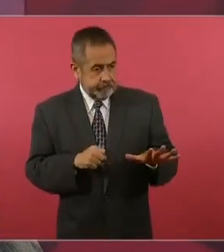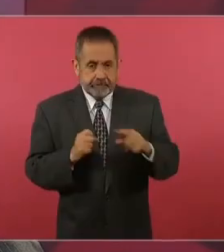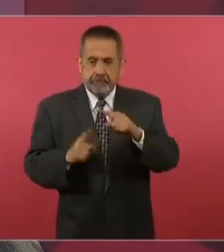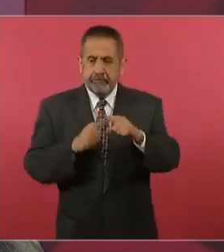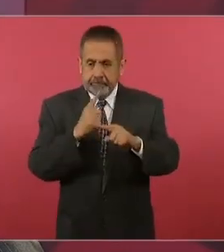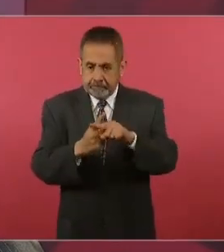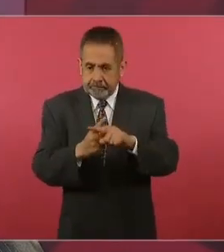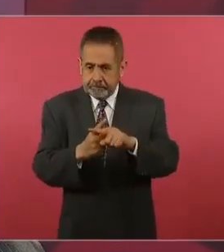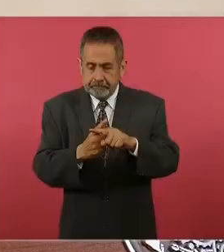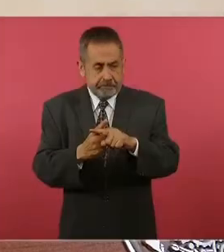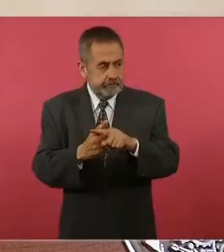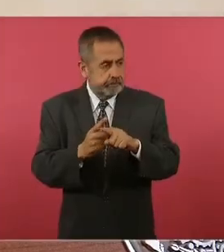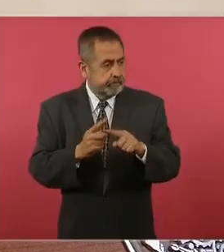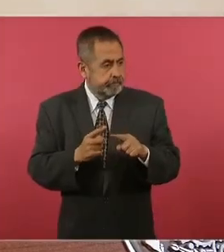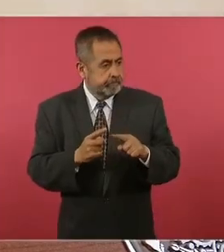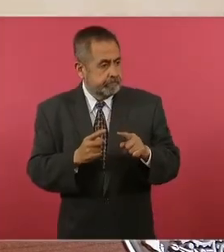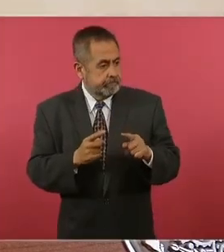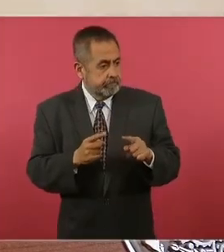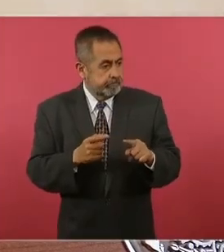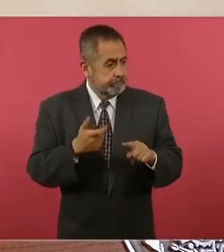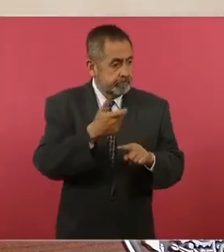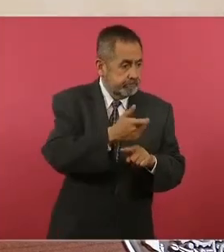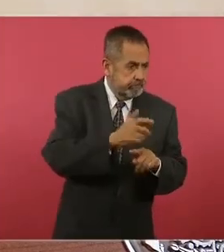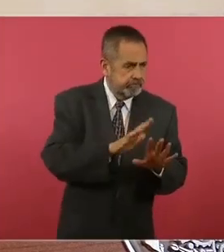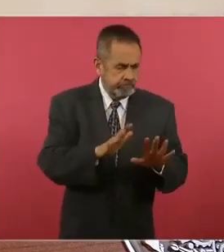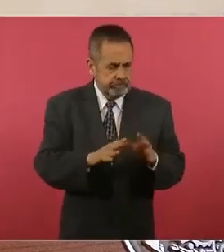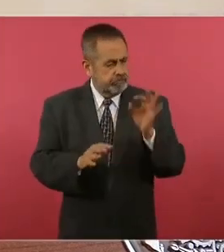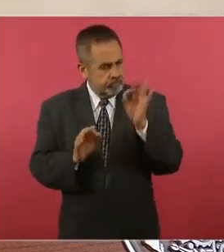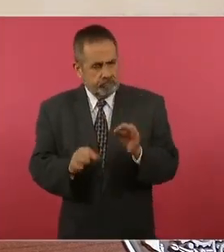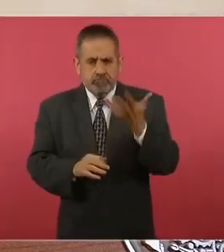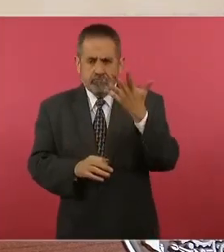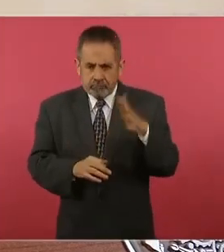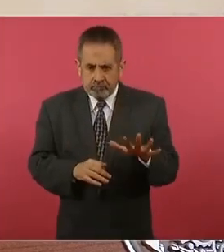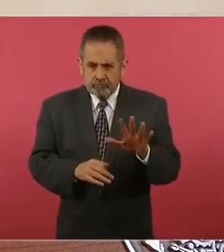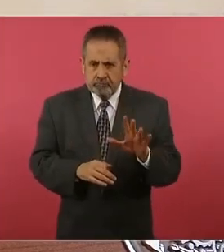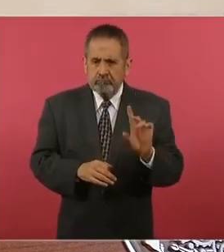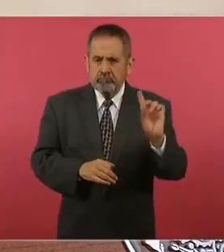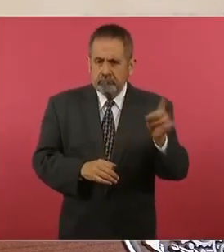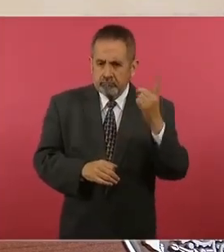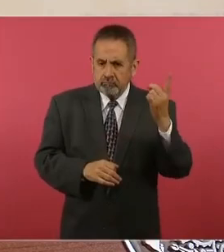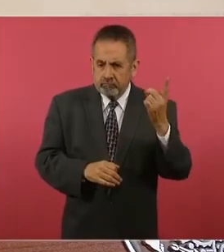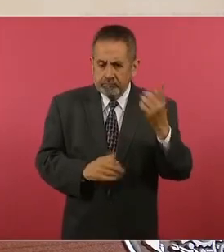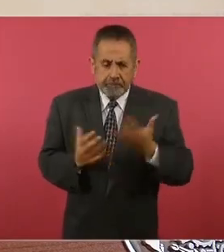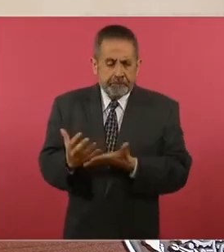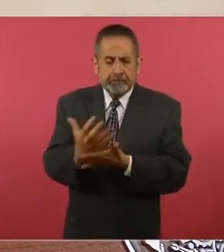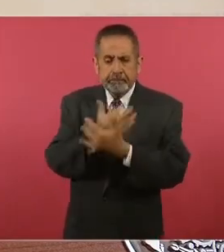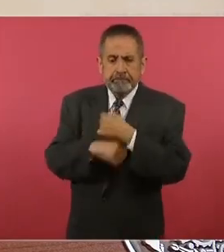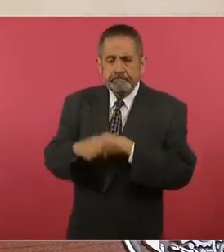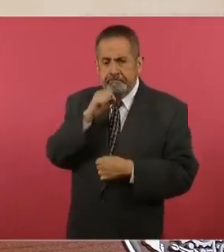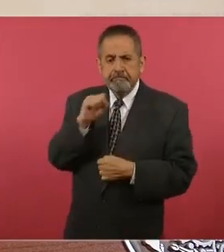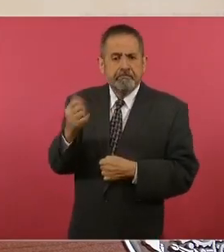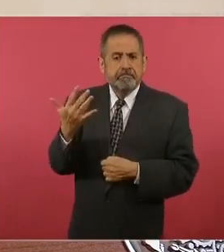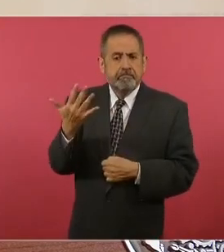la utilidad a $50. Por eso es un gran negocio el petróleo,